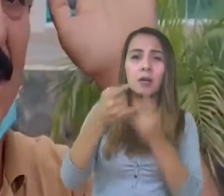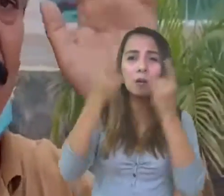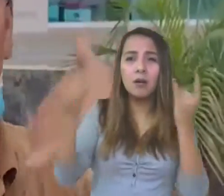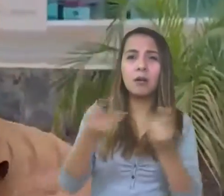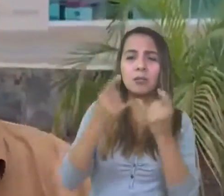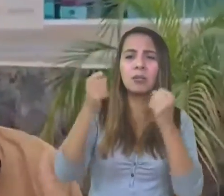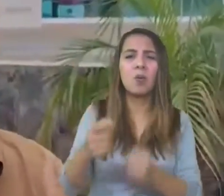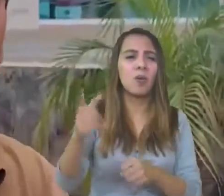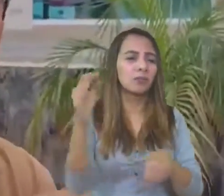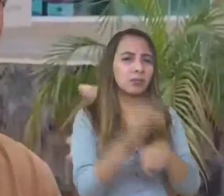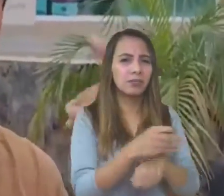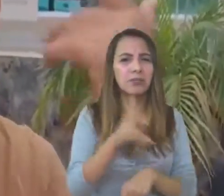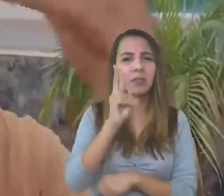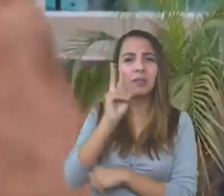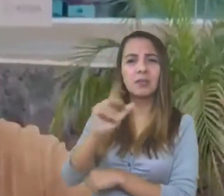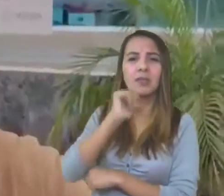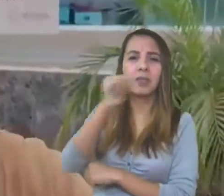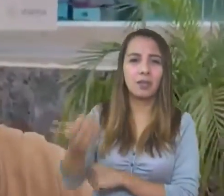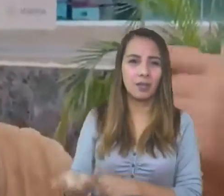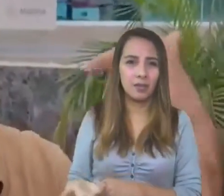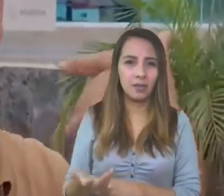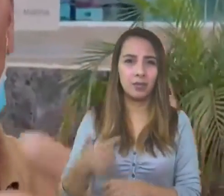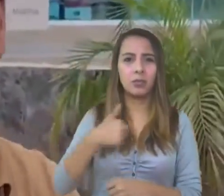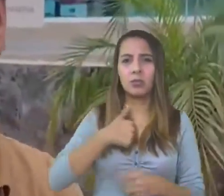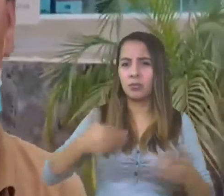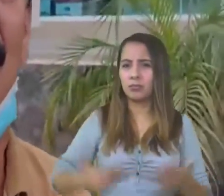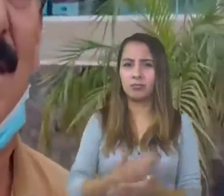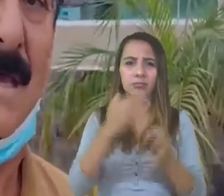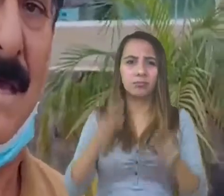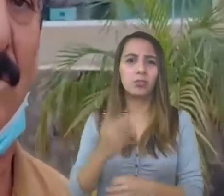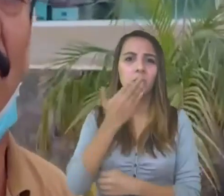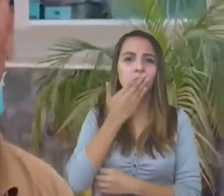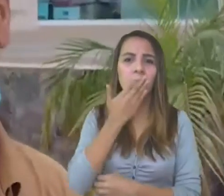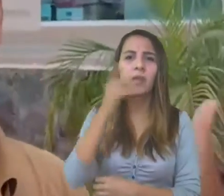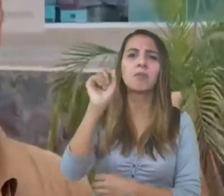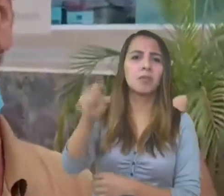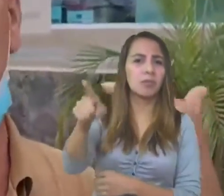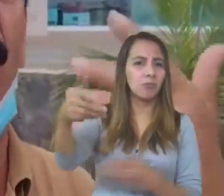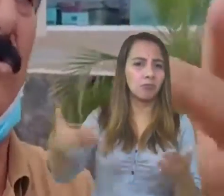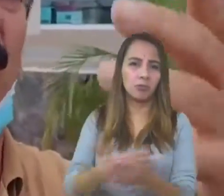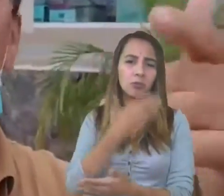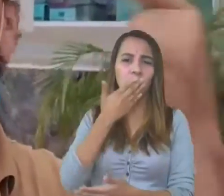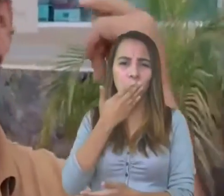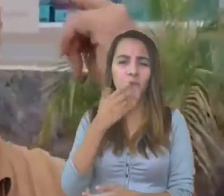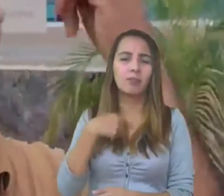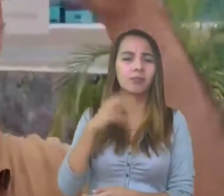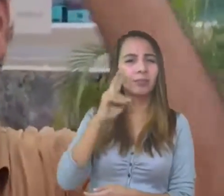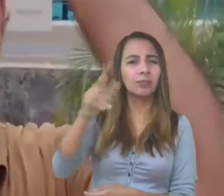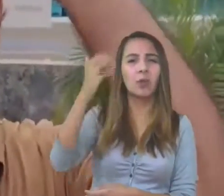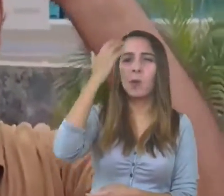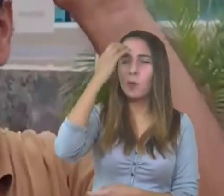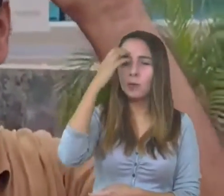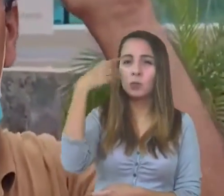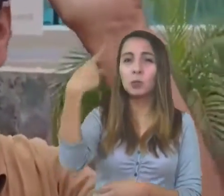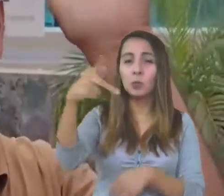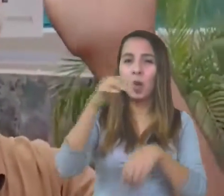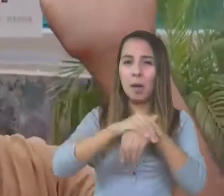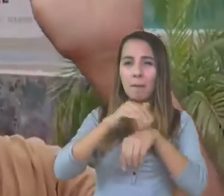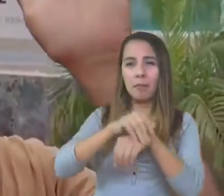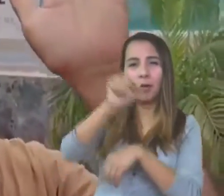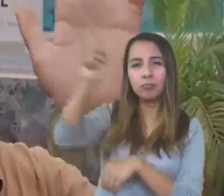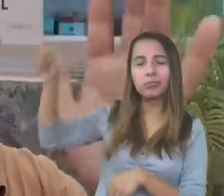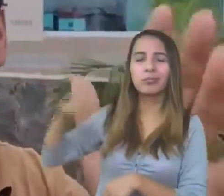¿no? O sea, porque yo soy de Sonora y él también es de Sonora, yo tengo muchos años aquí, entonces claro, conozco muchos amigos de él, claro,